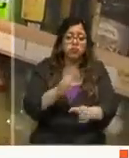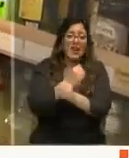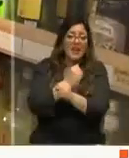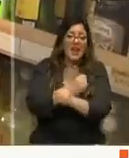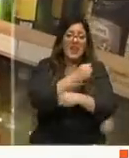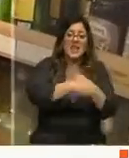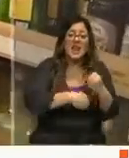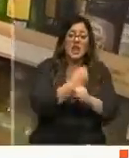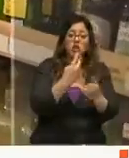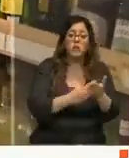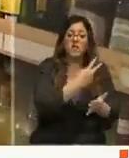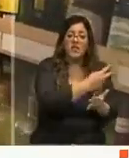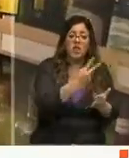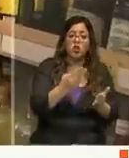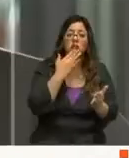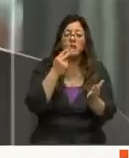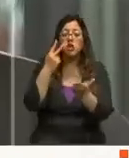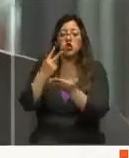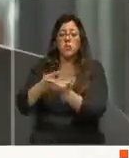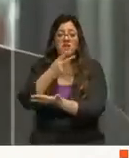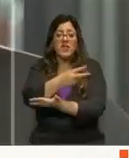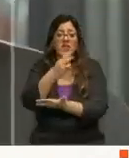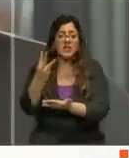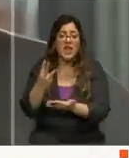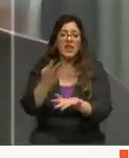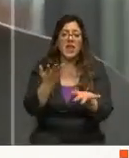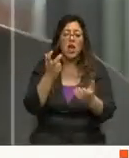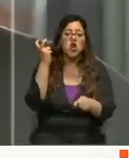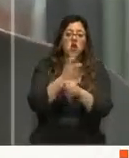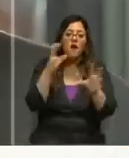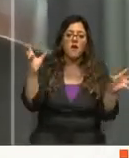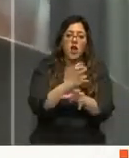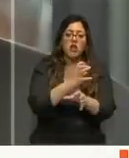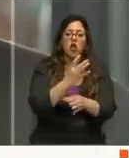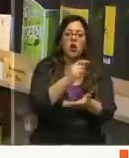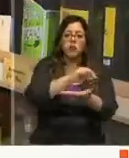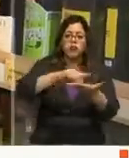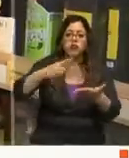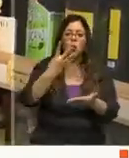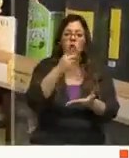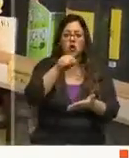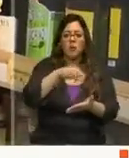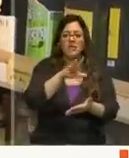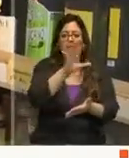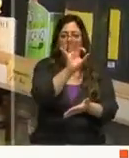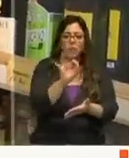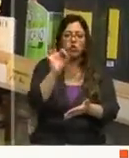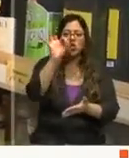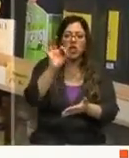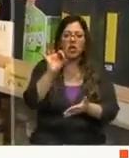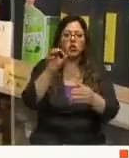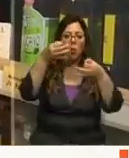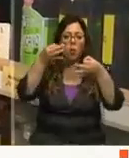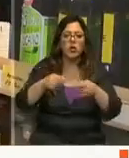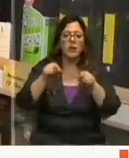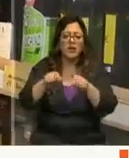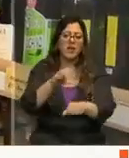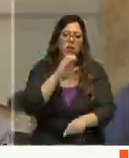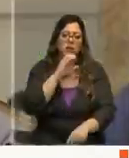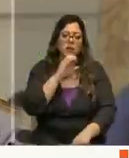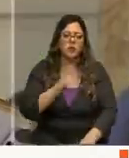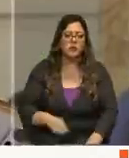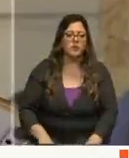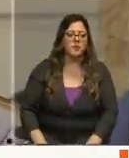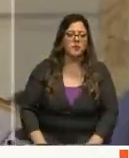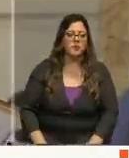2023 los robos violentos aumentaron un 4,5 por en la jurisdicción de la prefectura concepción